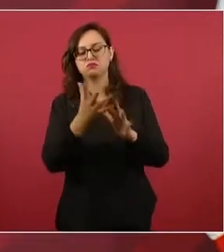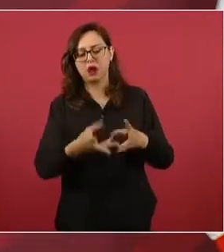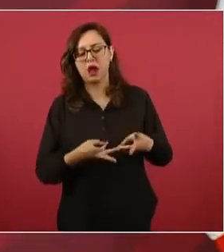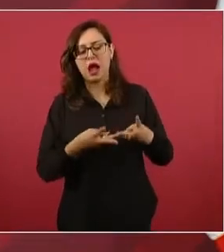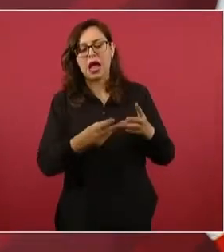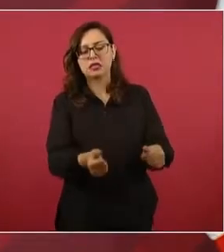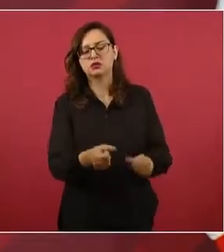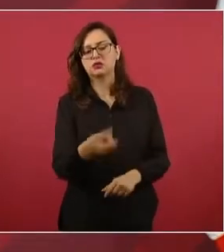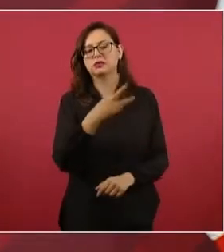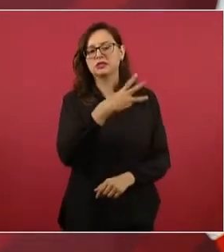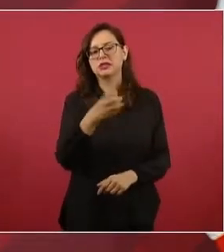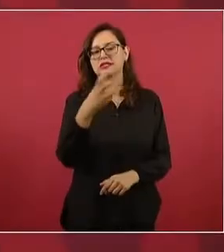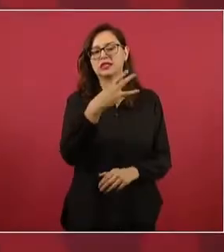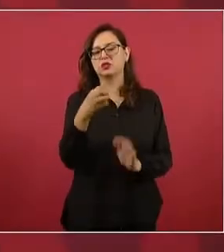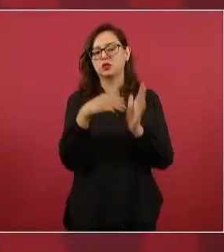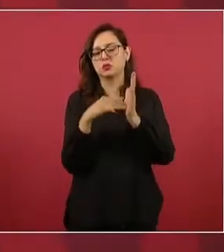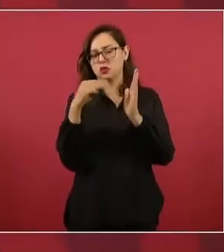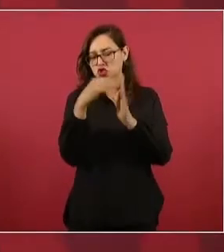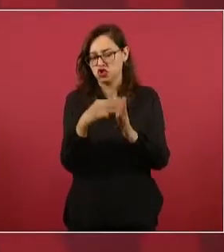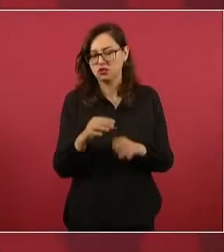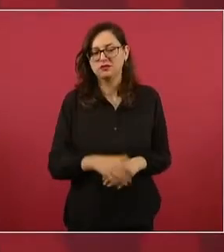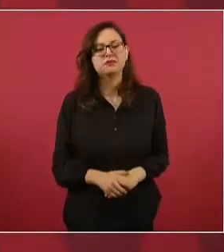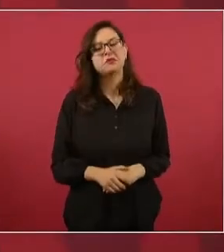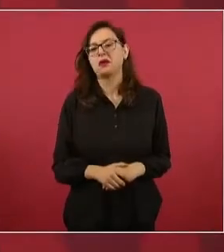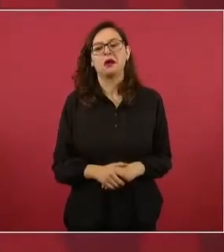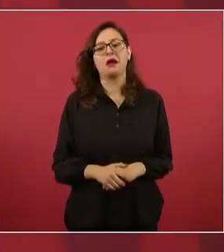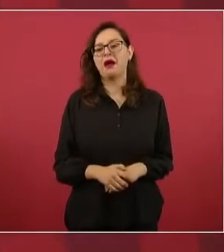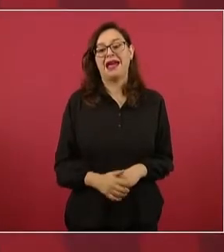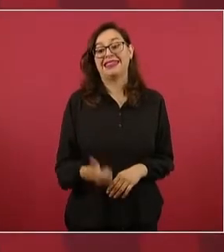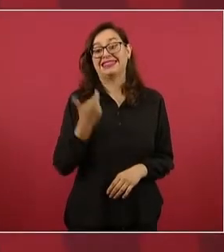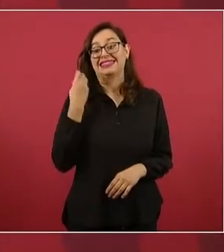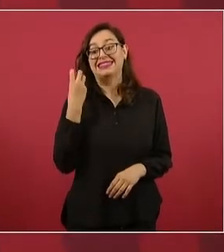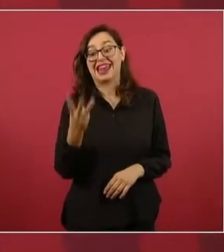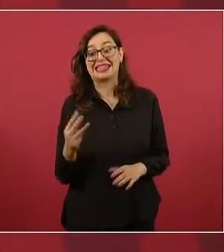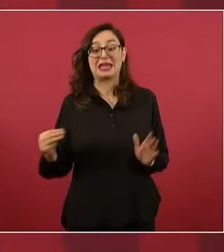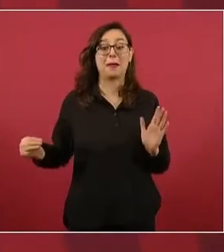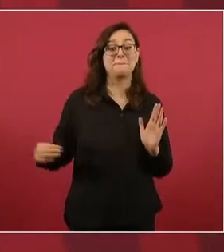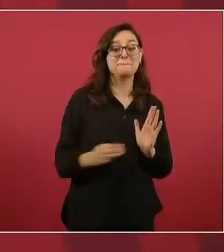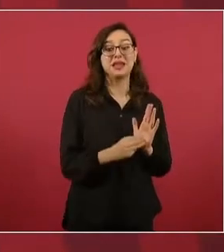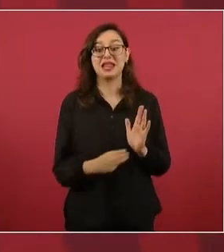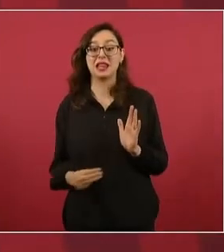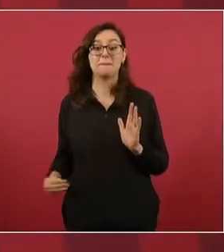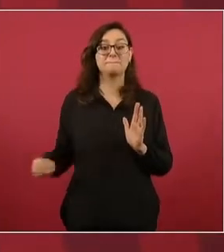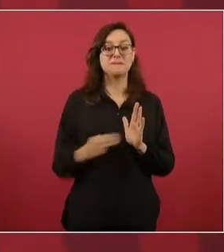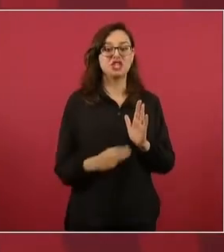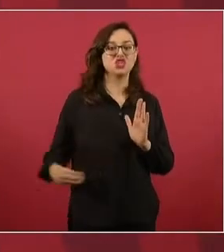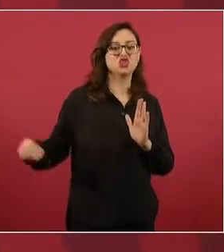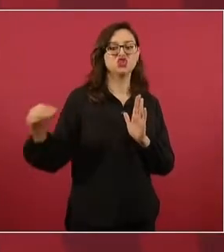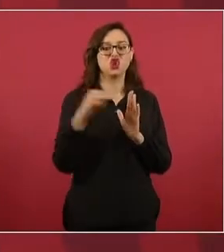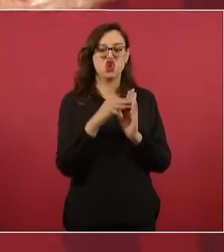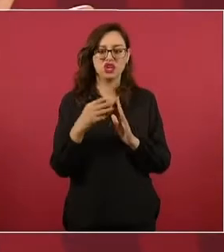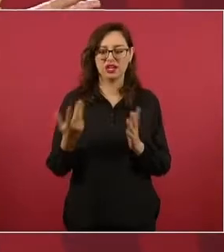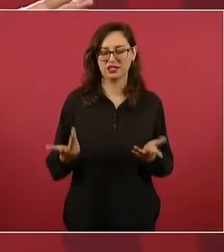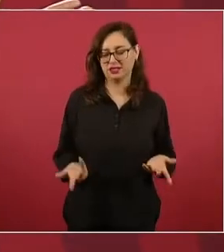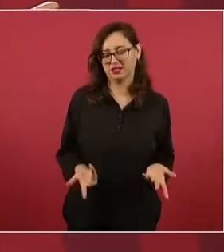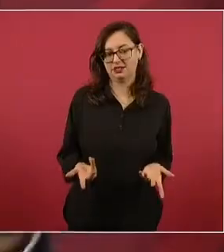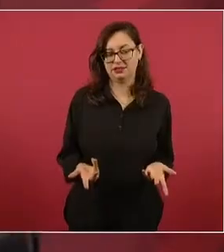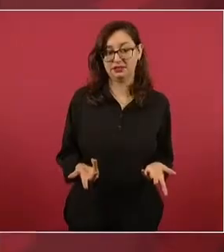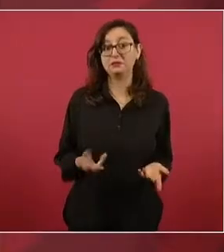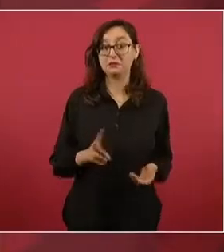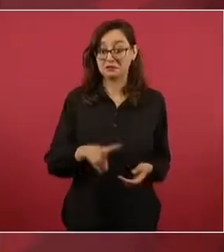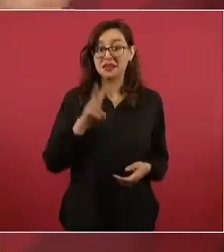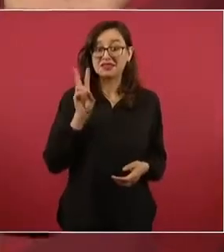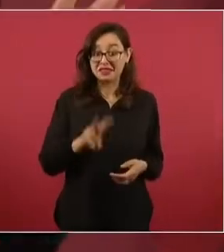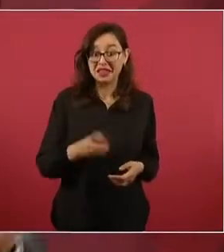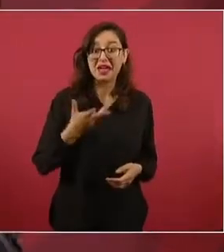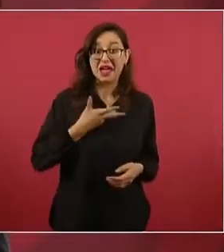millones, llegaban a cobrarlo en 3,000 millones. Y no estoy hablando al tanteo,